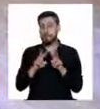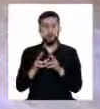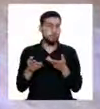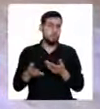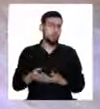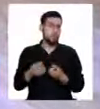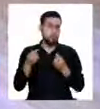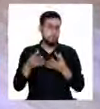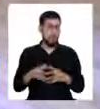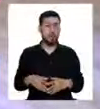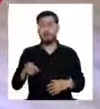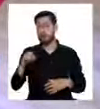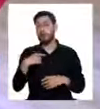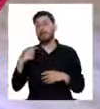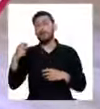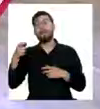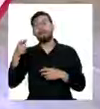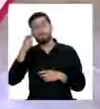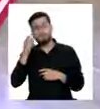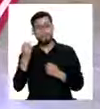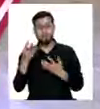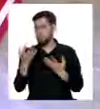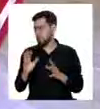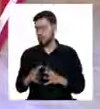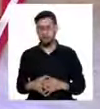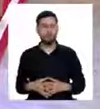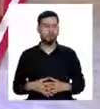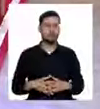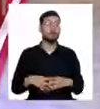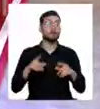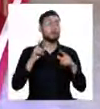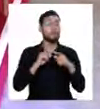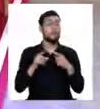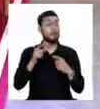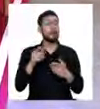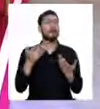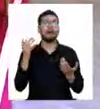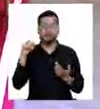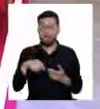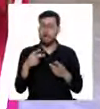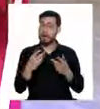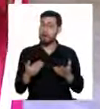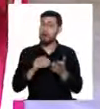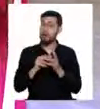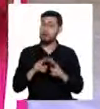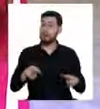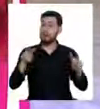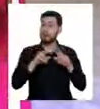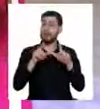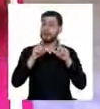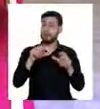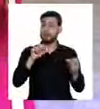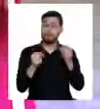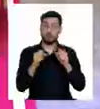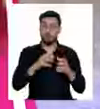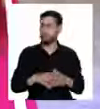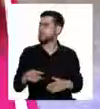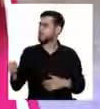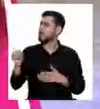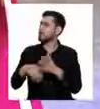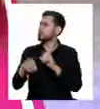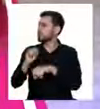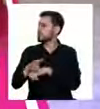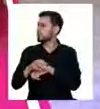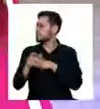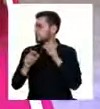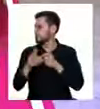va a venir muy bien. Si te entiendes con lo físico, también te va a venir muy bien. Lo importante es que hagas la revalidación de tu licencia de conducir. ¿Qué recomendaciones